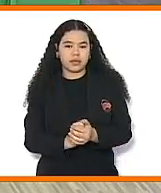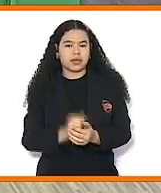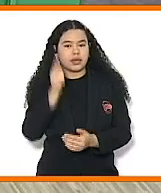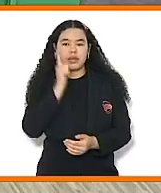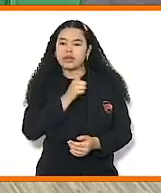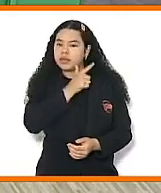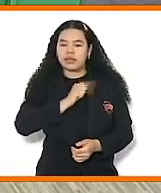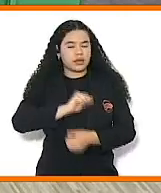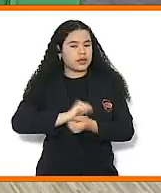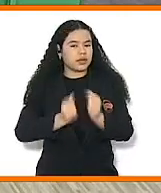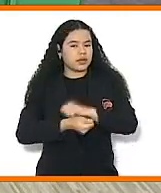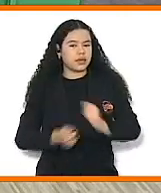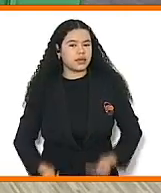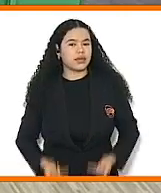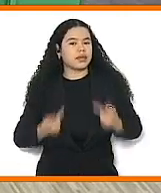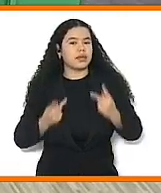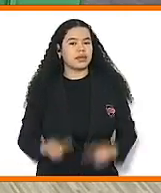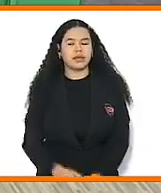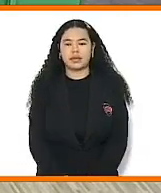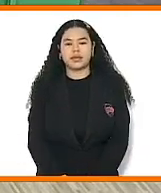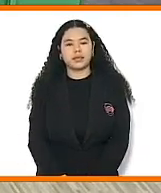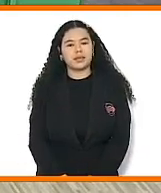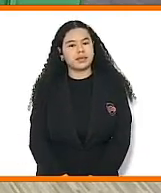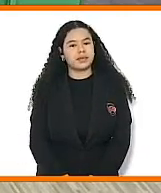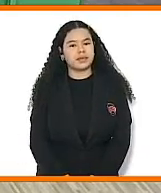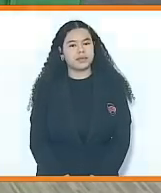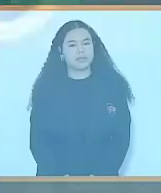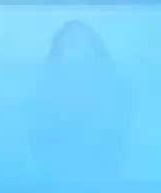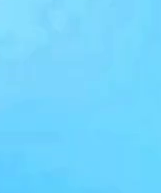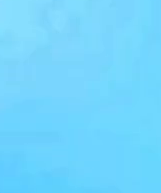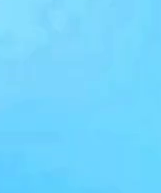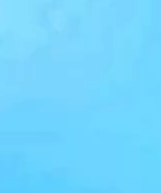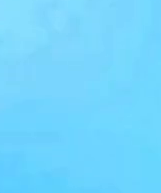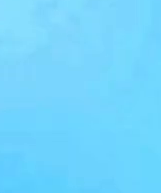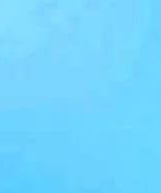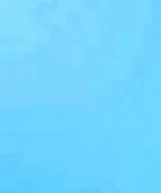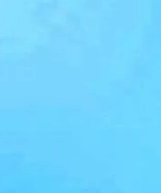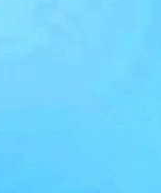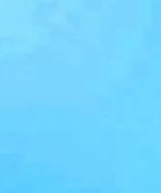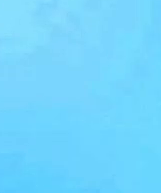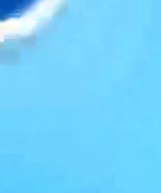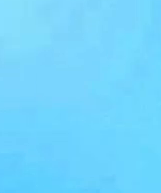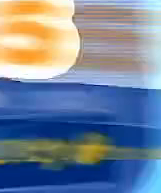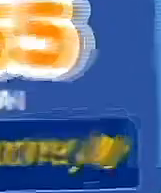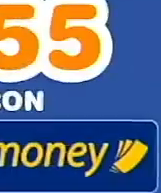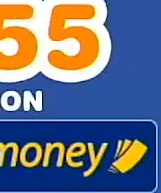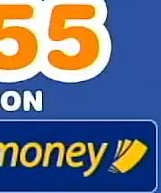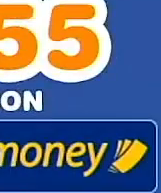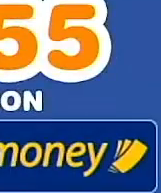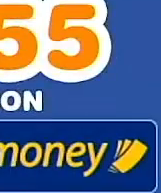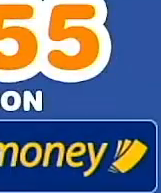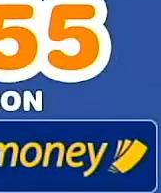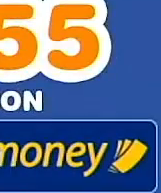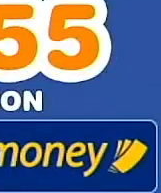ganar? Loto te cambia la vida. ¡Ay, qué bonito!